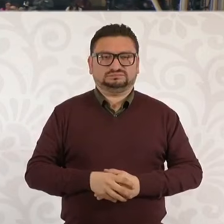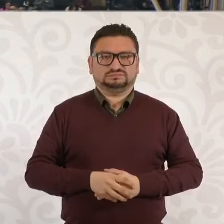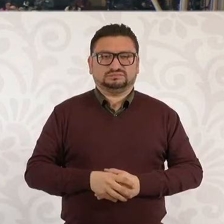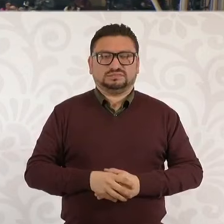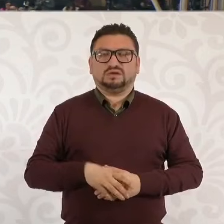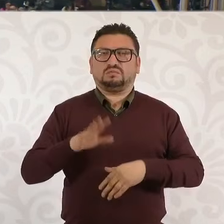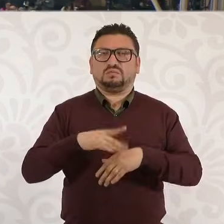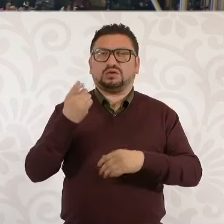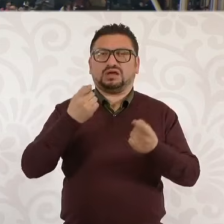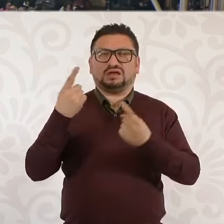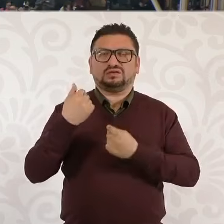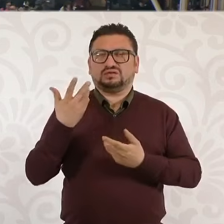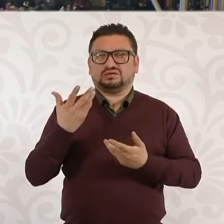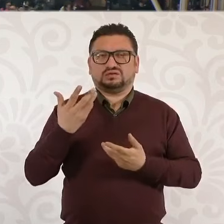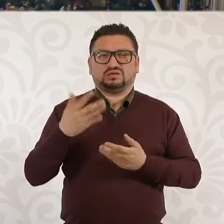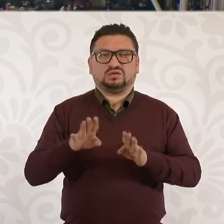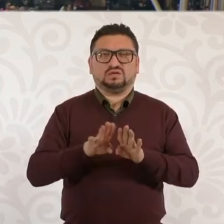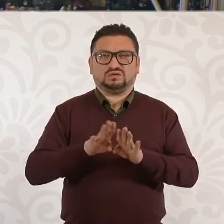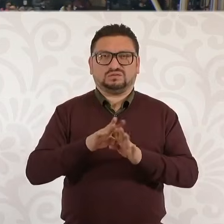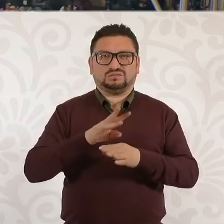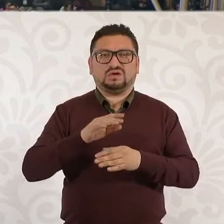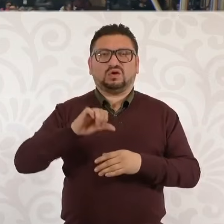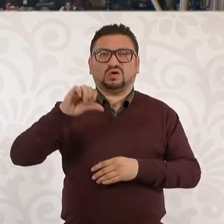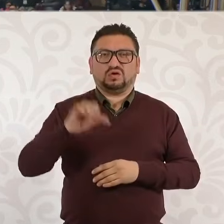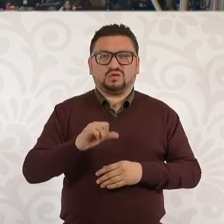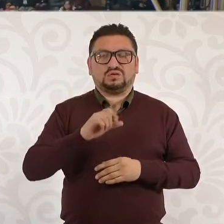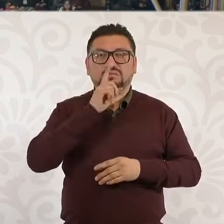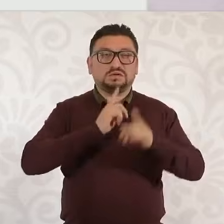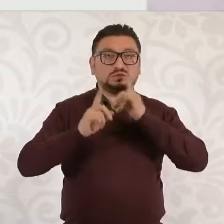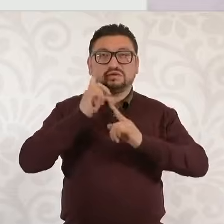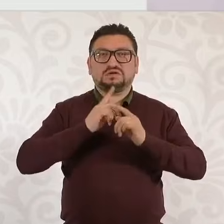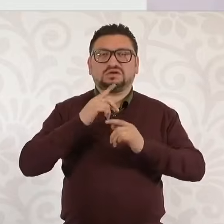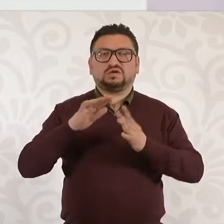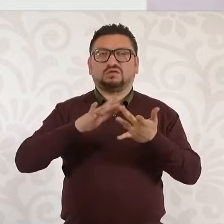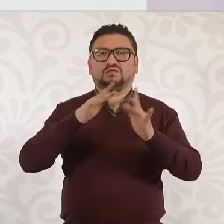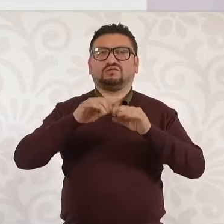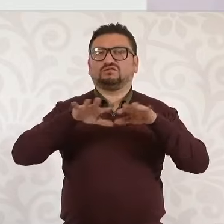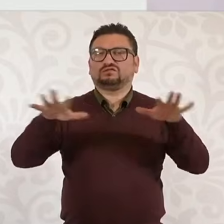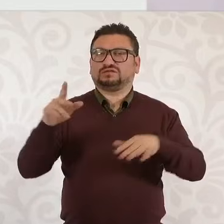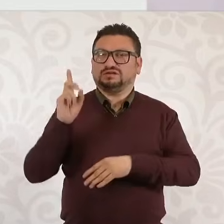porque ha habido, hoy el detector de mentiras va a hablar sobre todas las fake news del domingo,